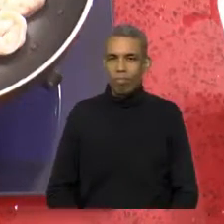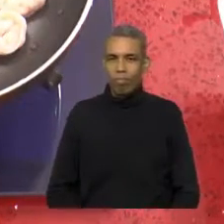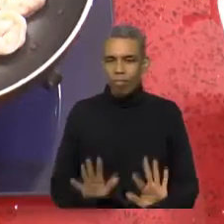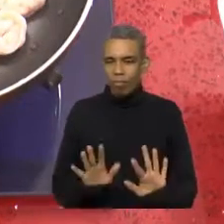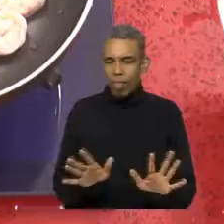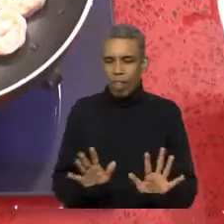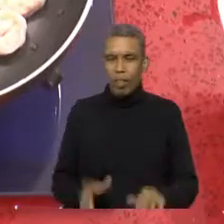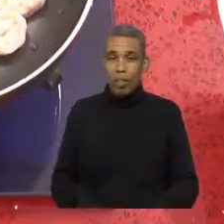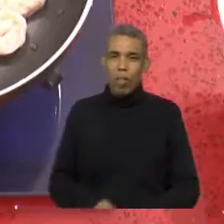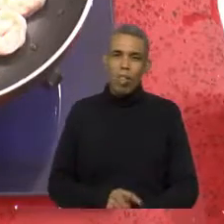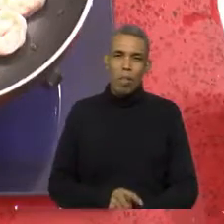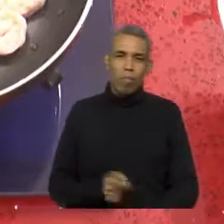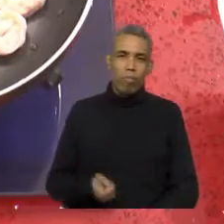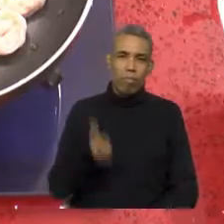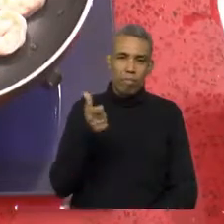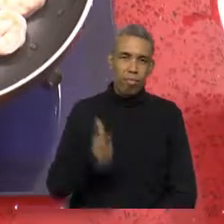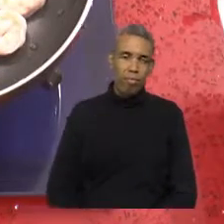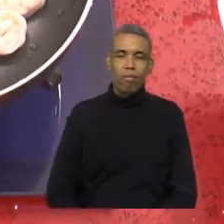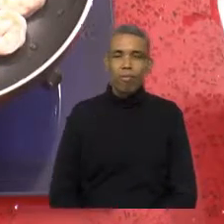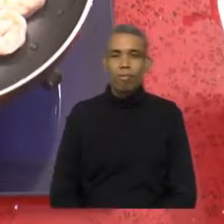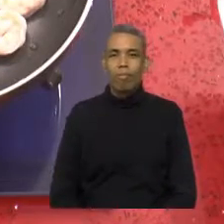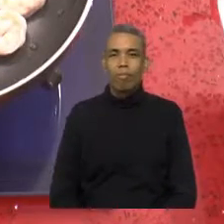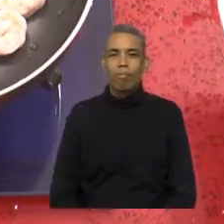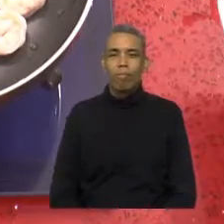tarde mucho.